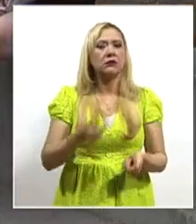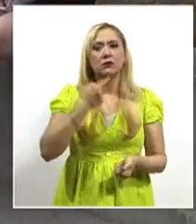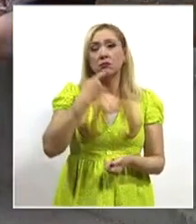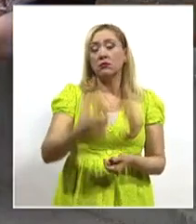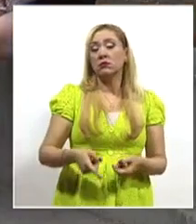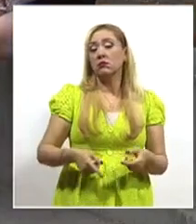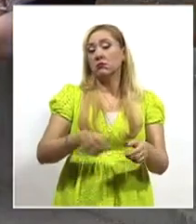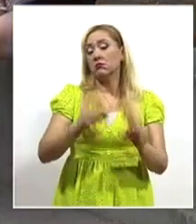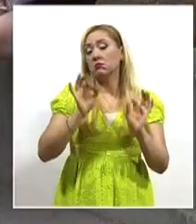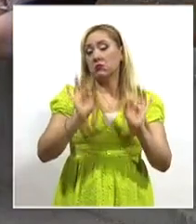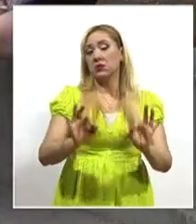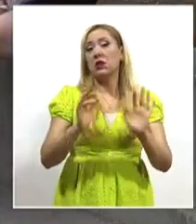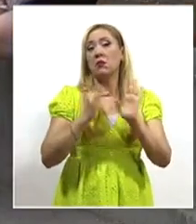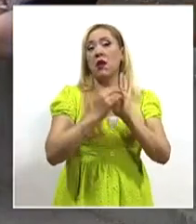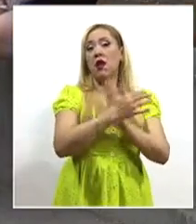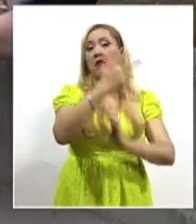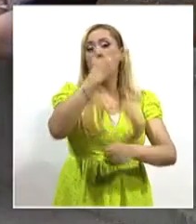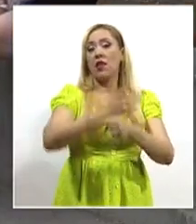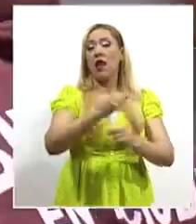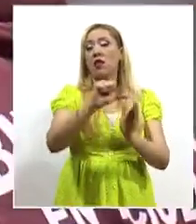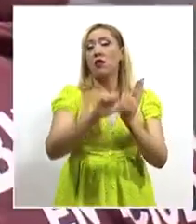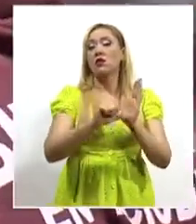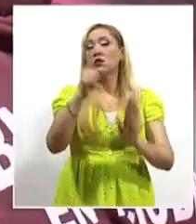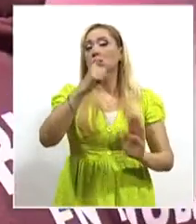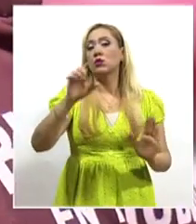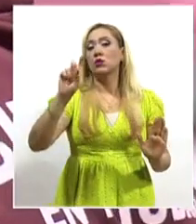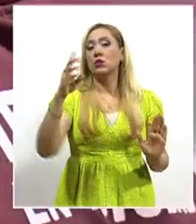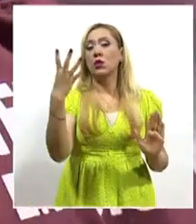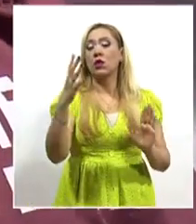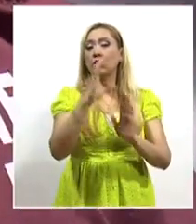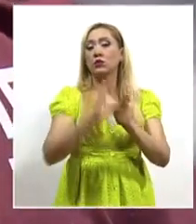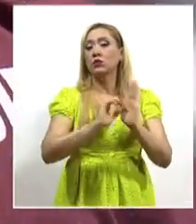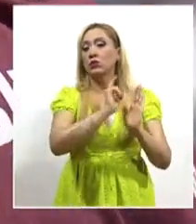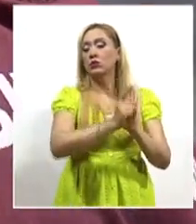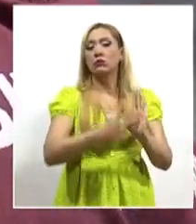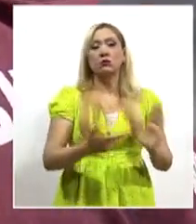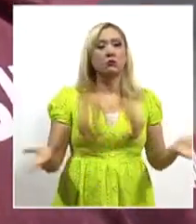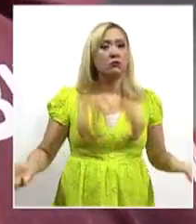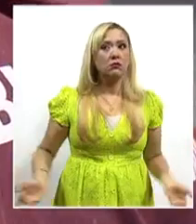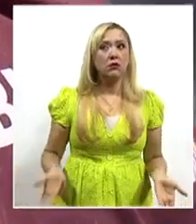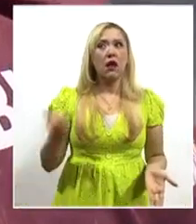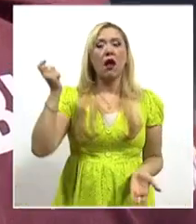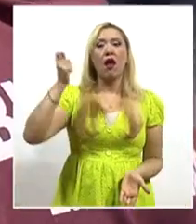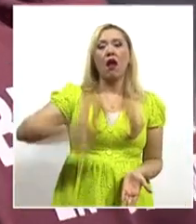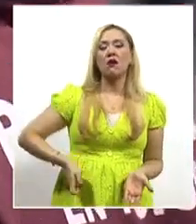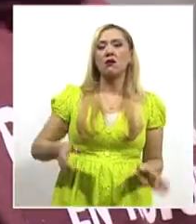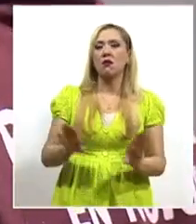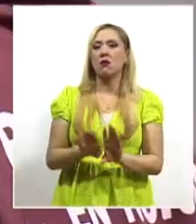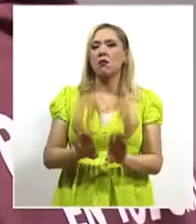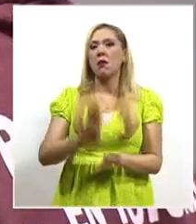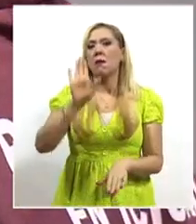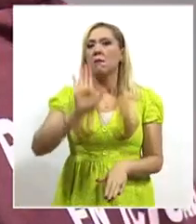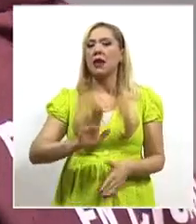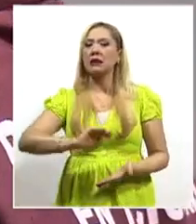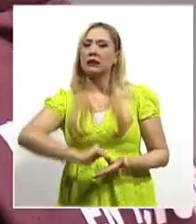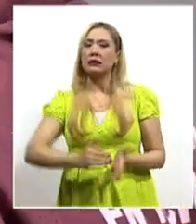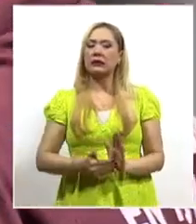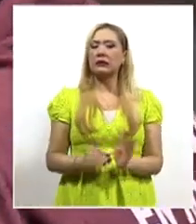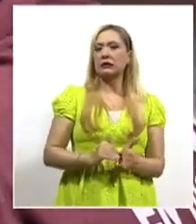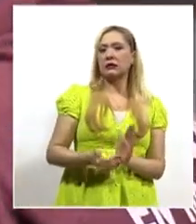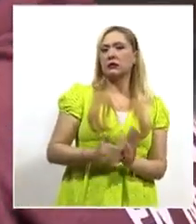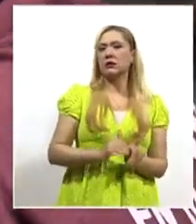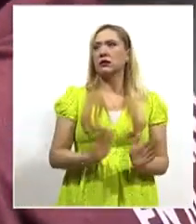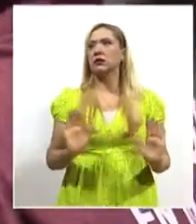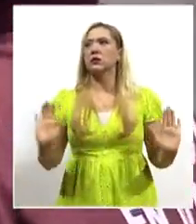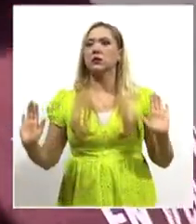previsto en el párrafo 8º del artículo 134 constitucional, lo que se traduce en una amplia discrecionalidad de los